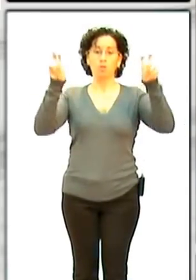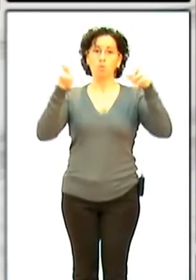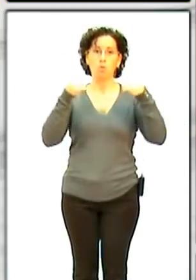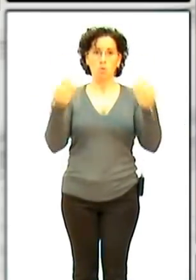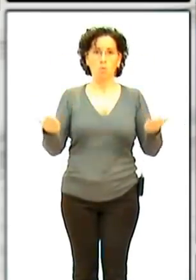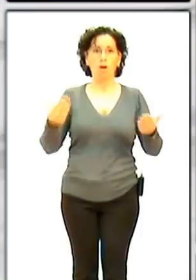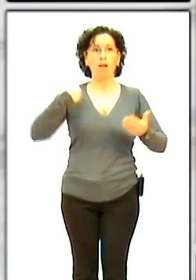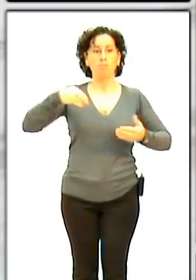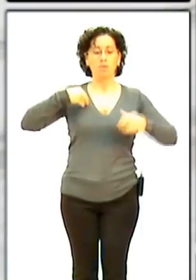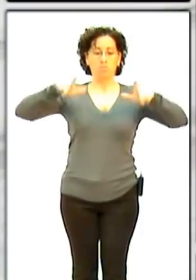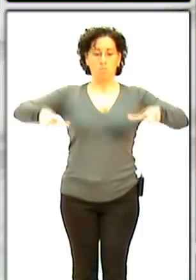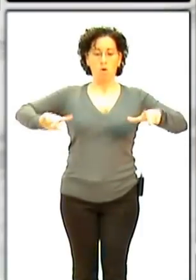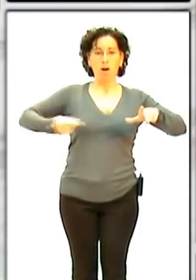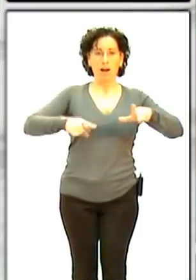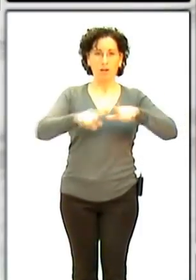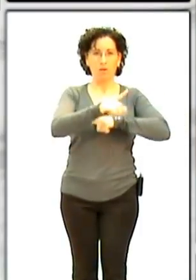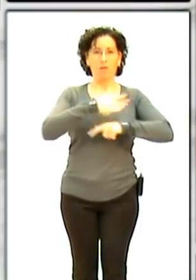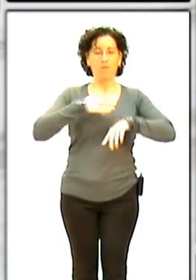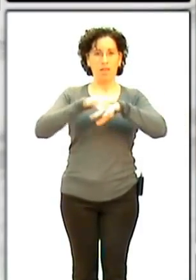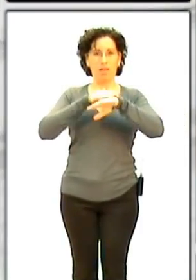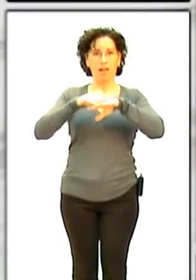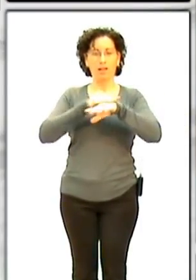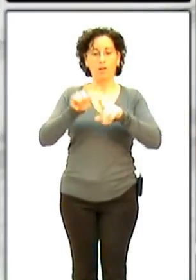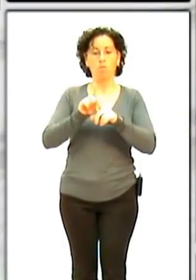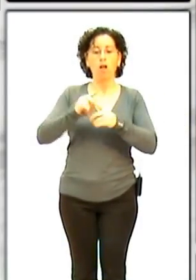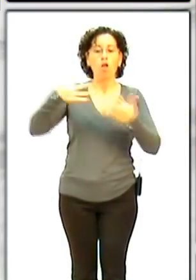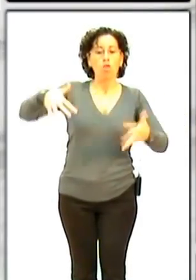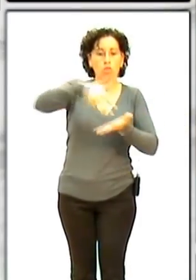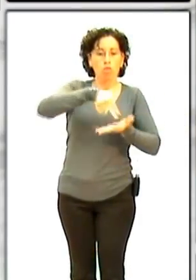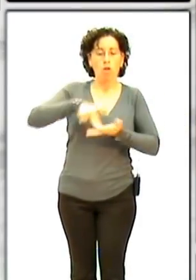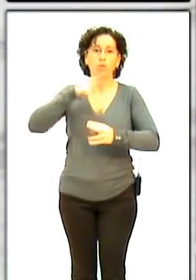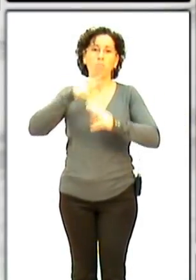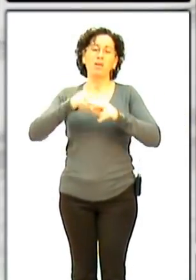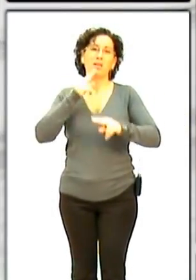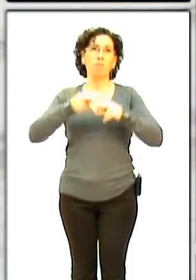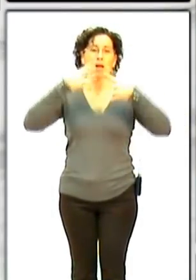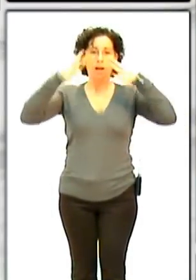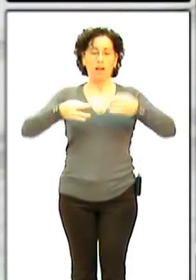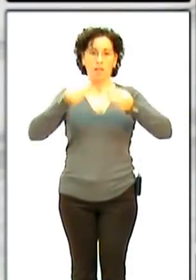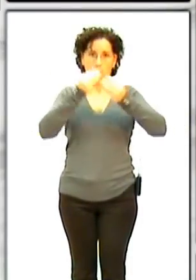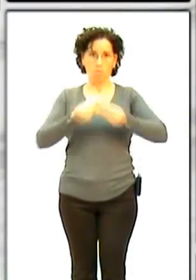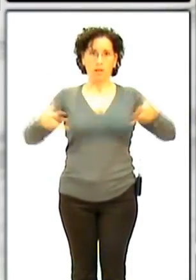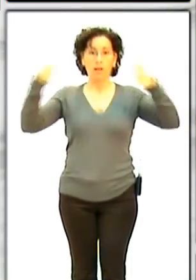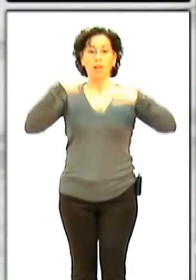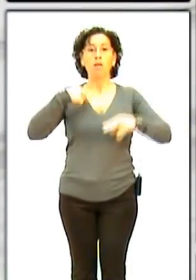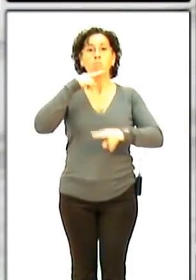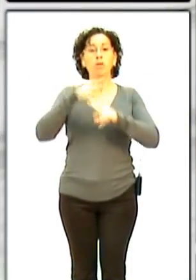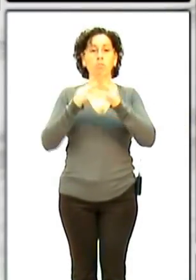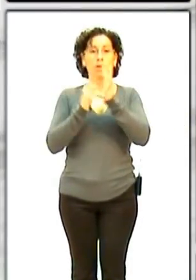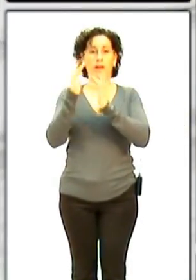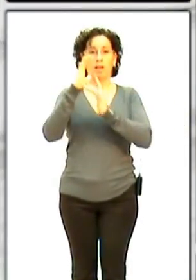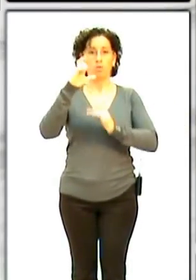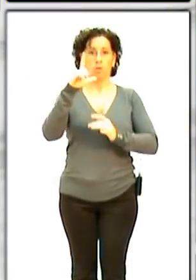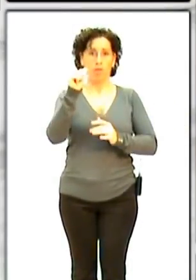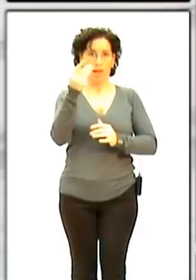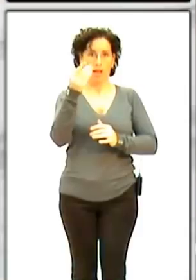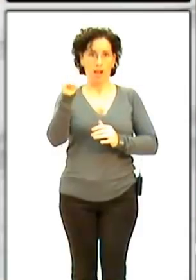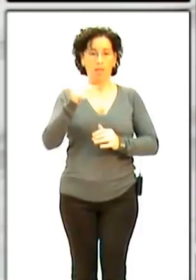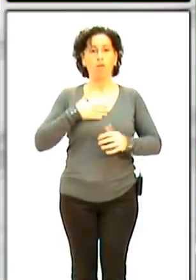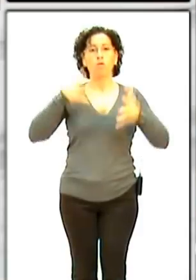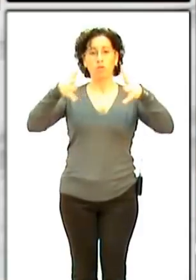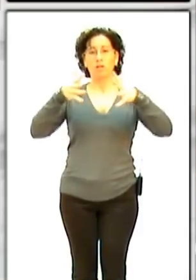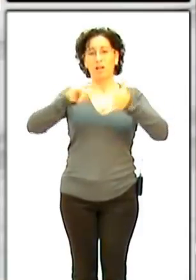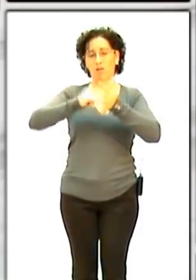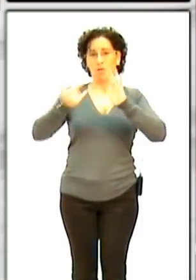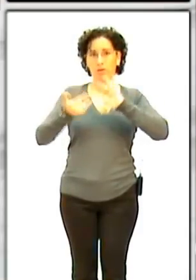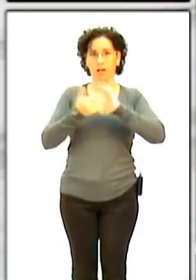la cartografía digital, posicionamiento y realidad aumentada. Me presento, mi nombre es Jesús Celada, soy consejero técnico del Real Patronato